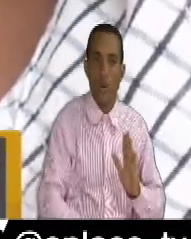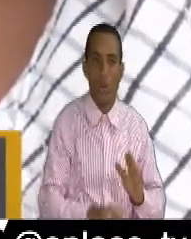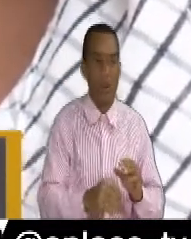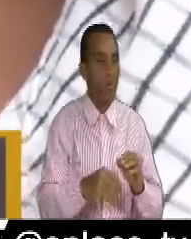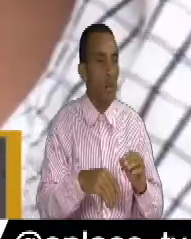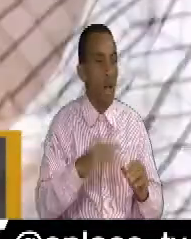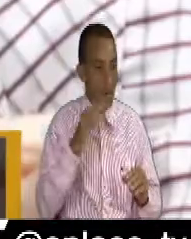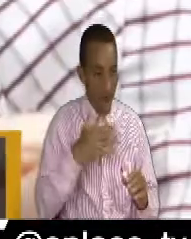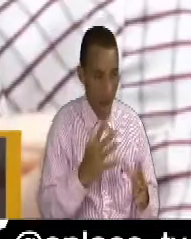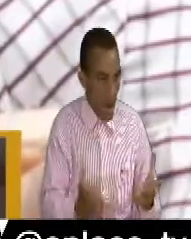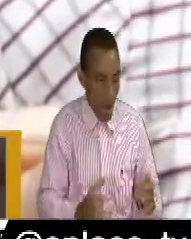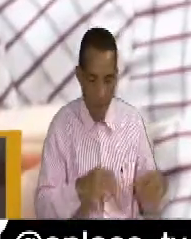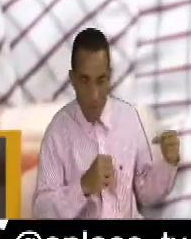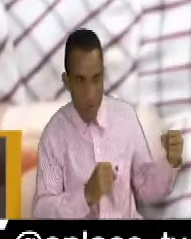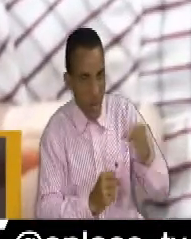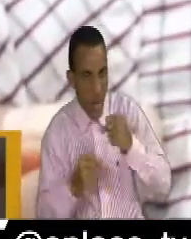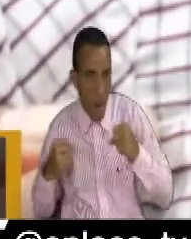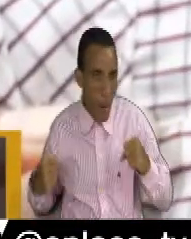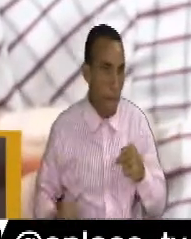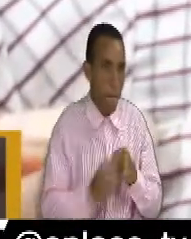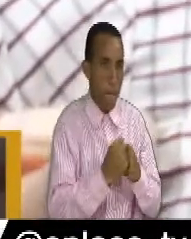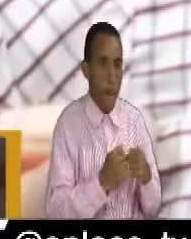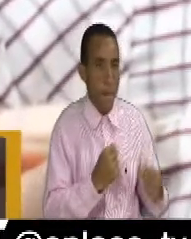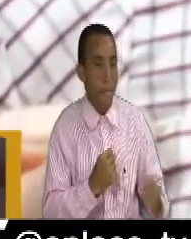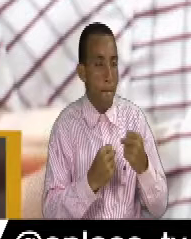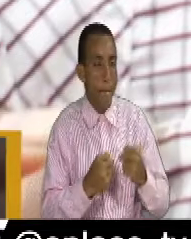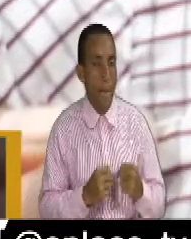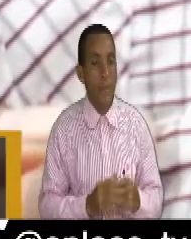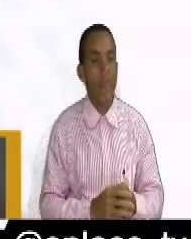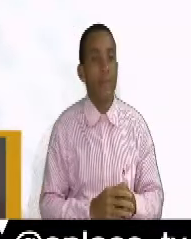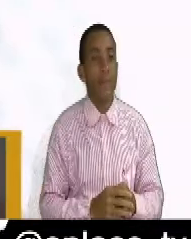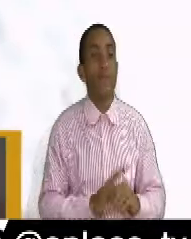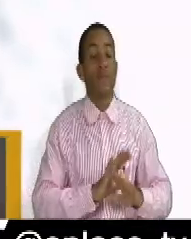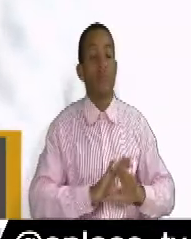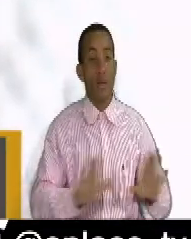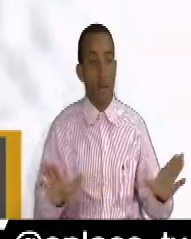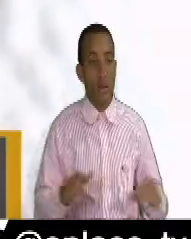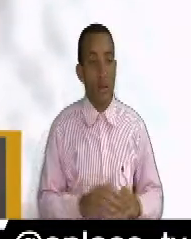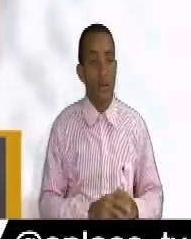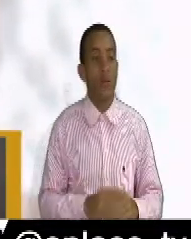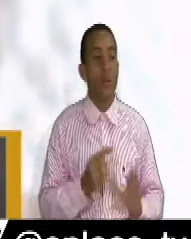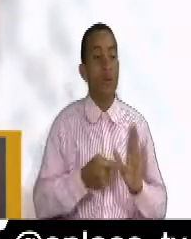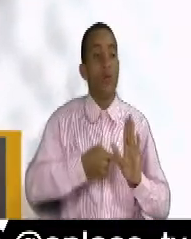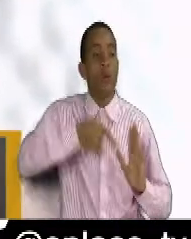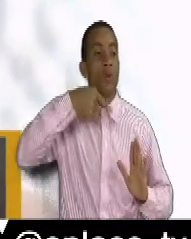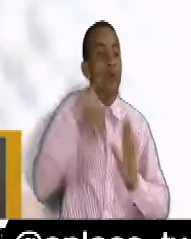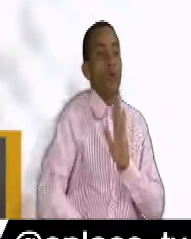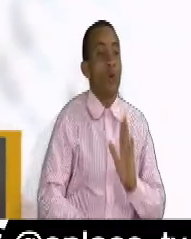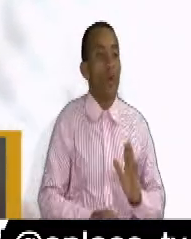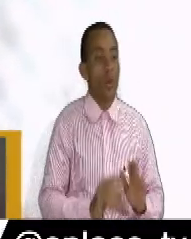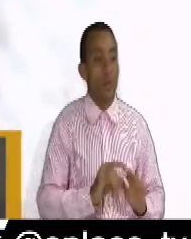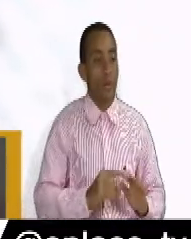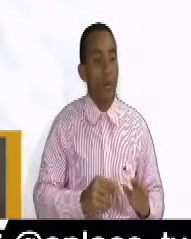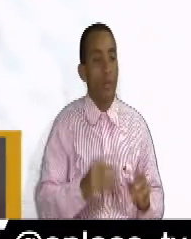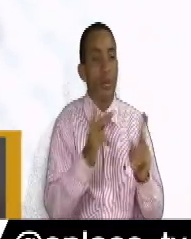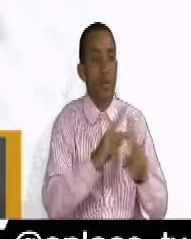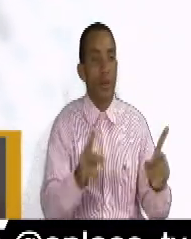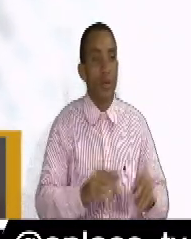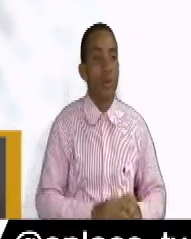golpes y adquiriendo pues una posición dominante con las personas que iban en esta carretera,